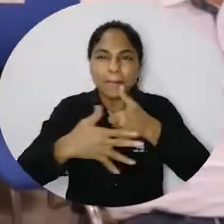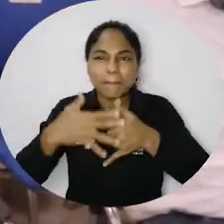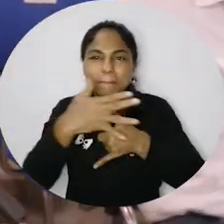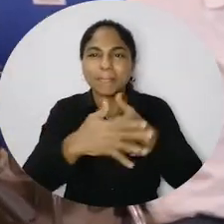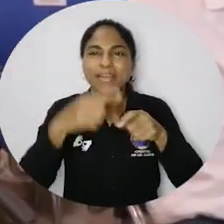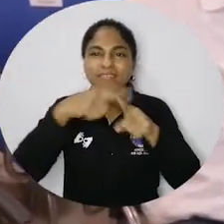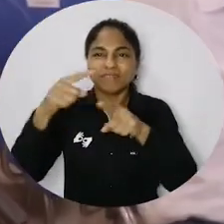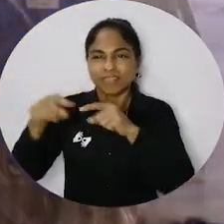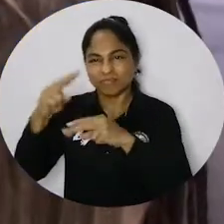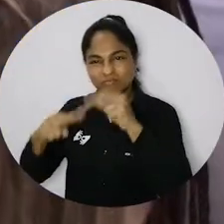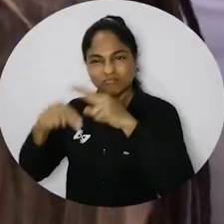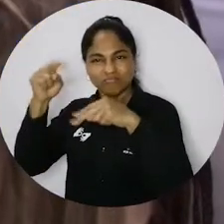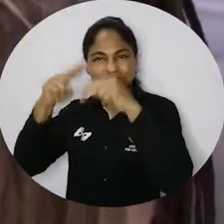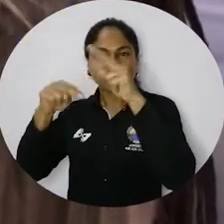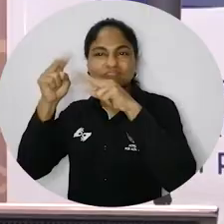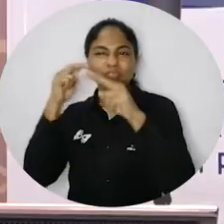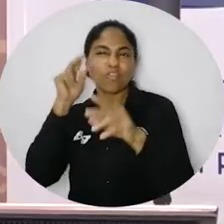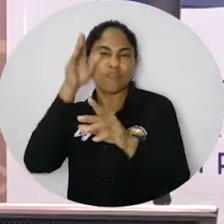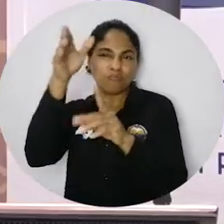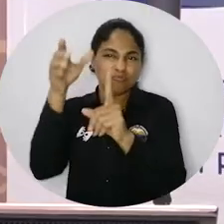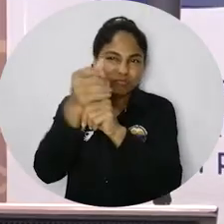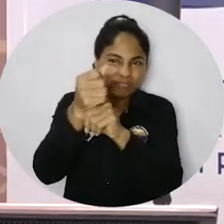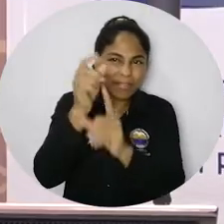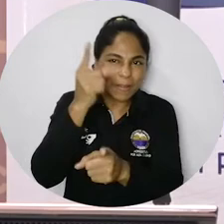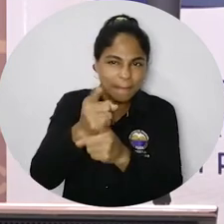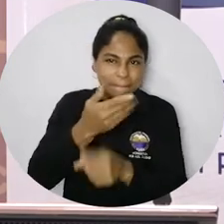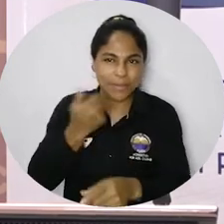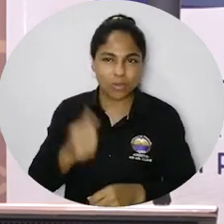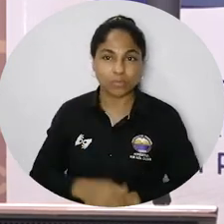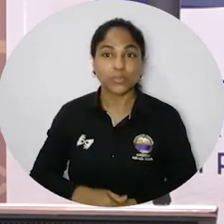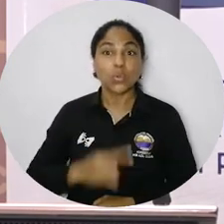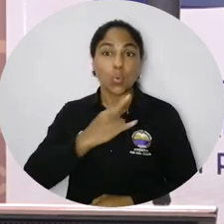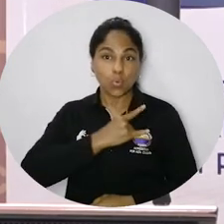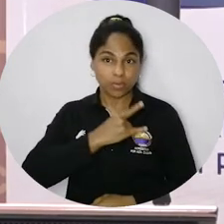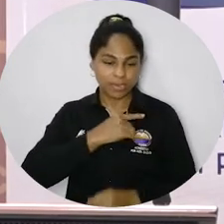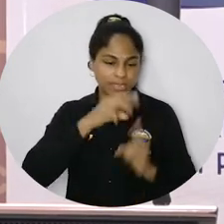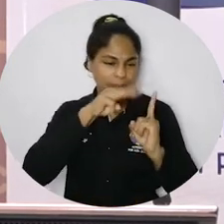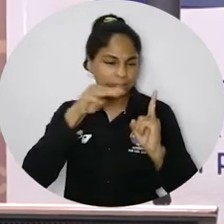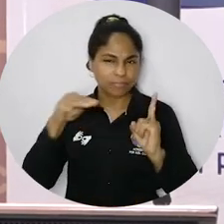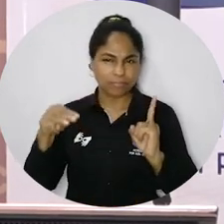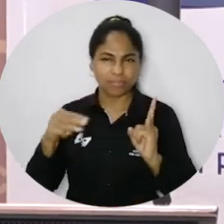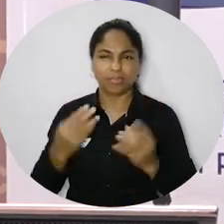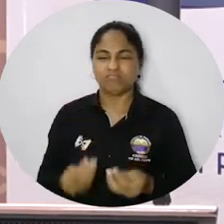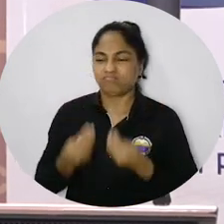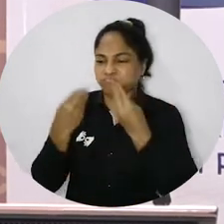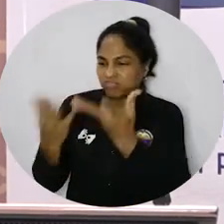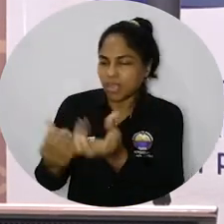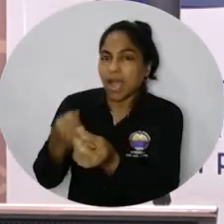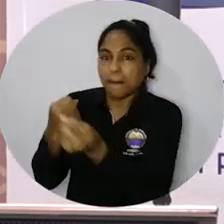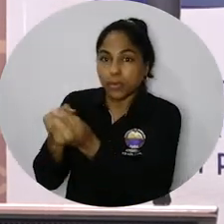para construir un mejor futuro. Cuente con la Universidad del Magdalena como un aliado para materializar que esa